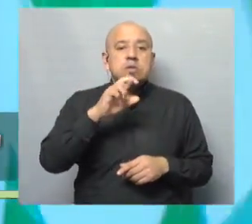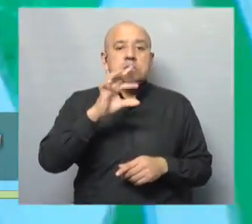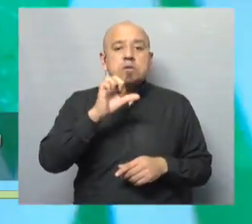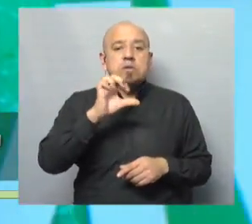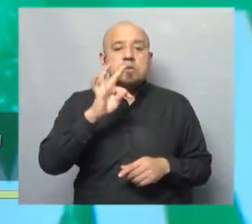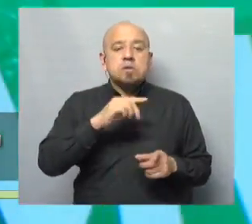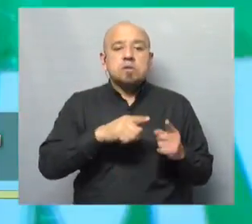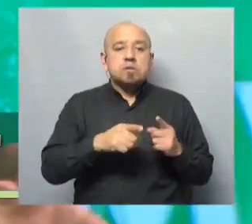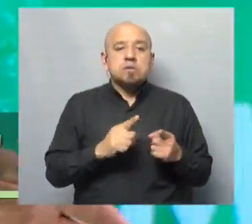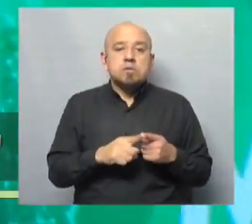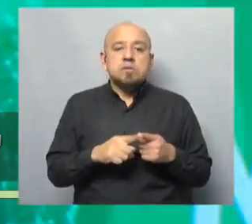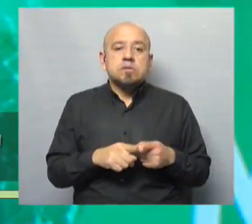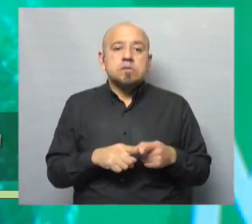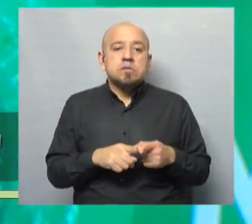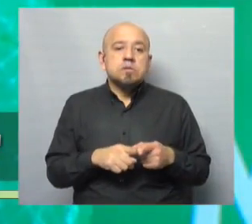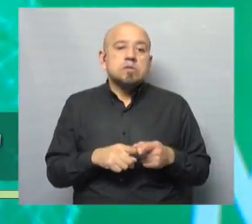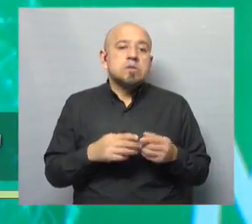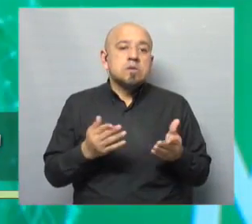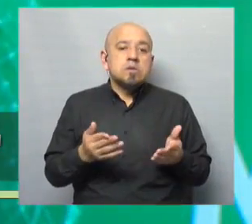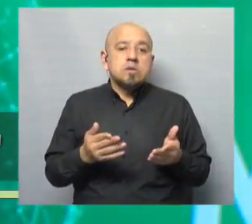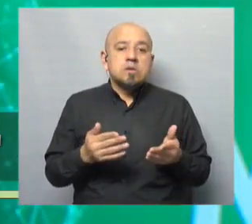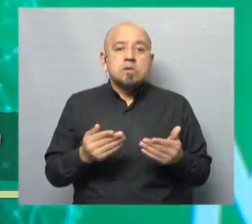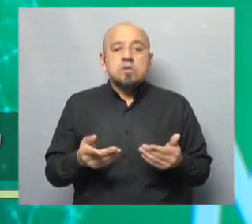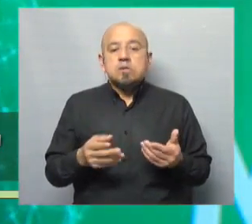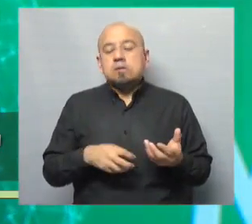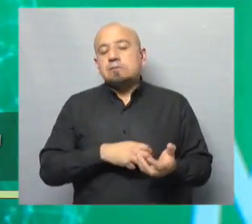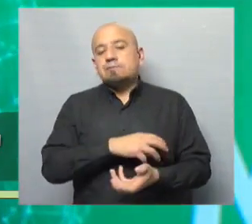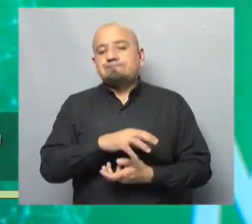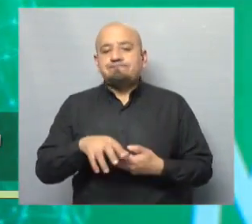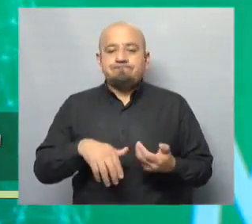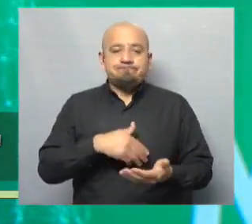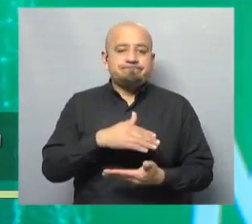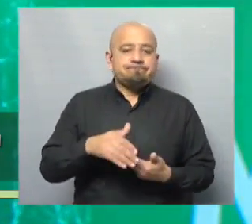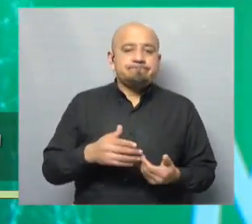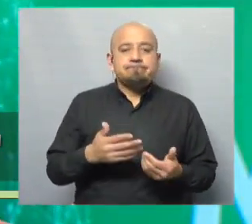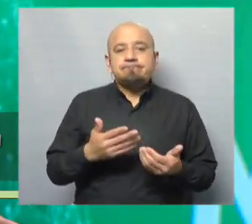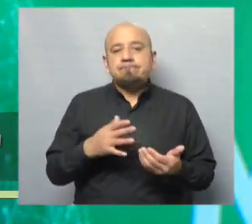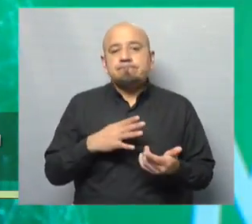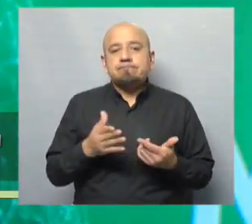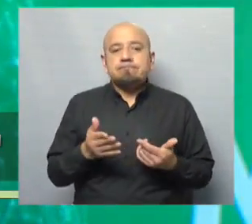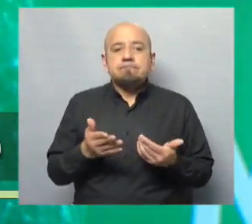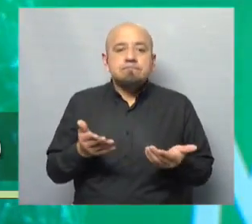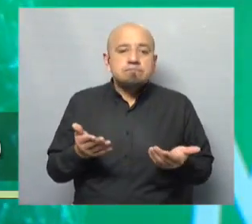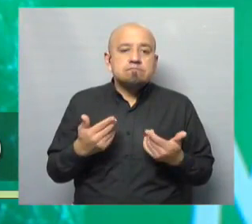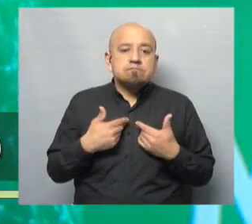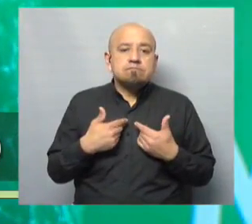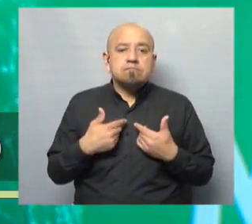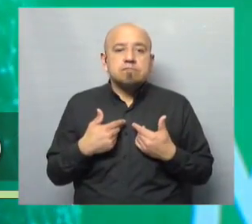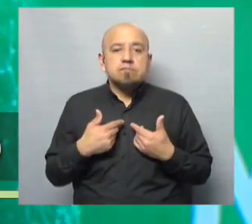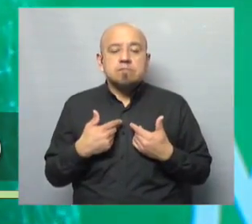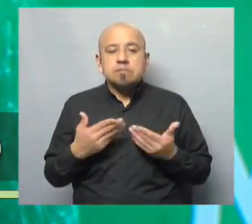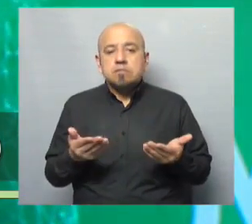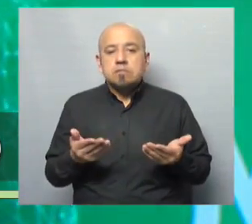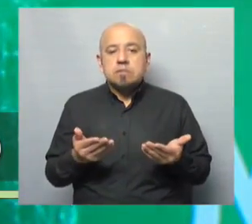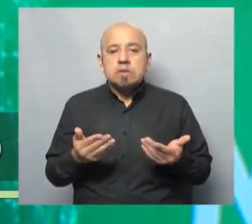marsé entonces yo creo que y por otro lado todo este enredo que a mí me da la sensación que